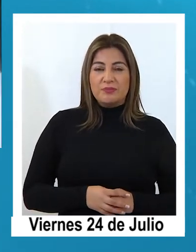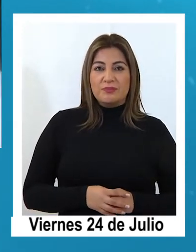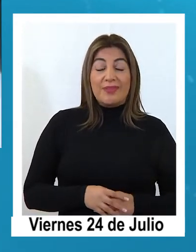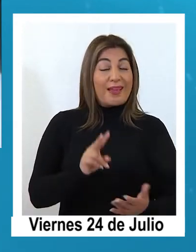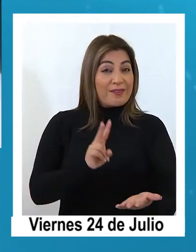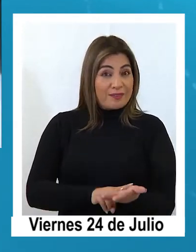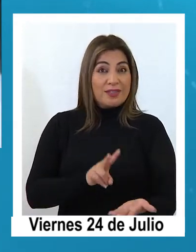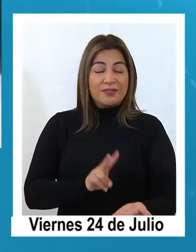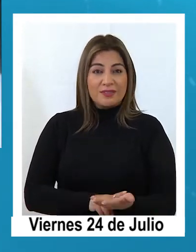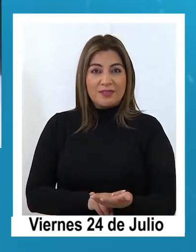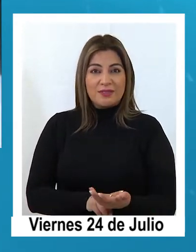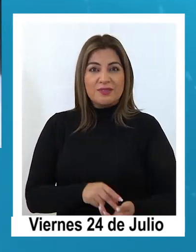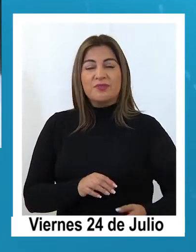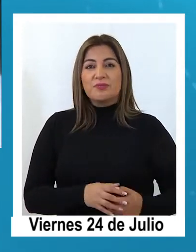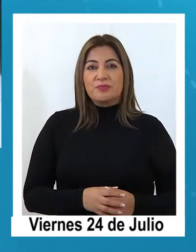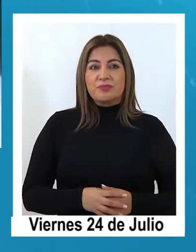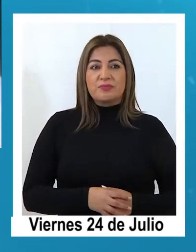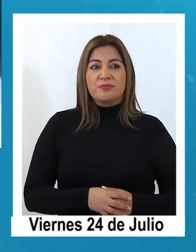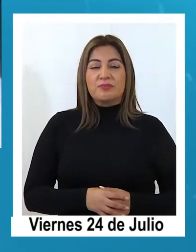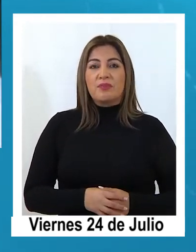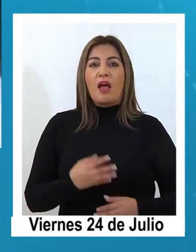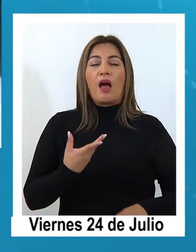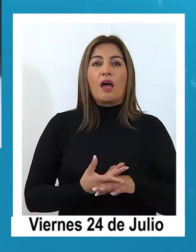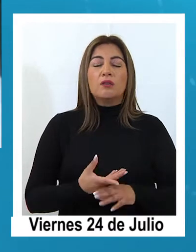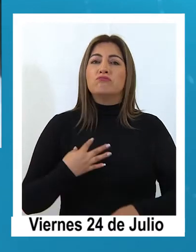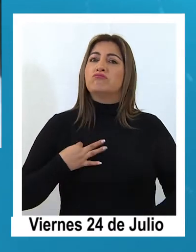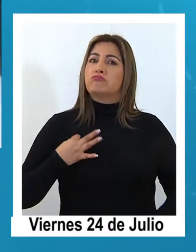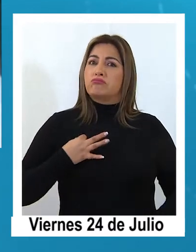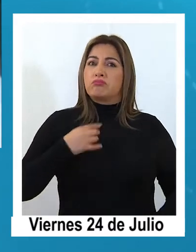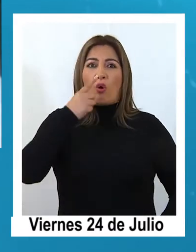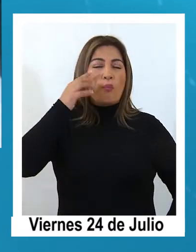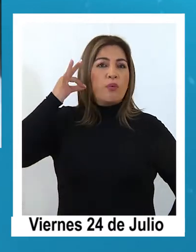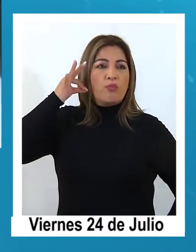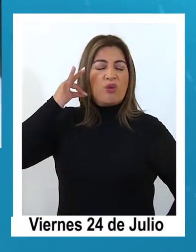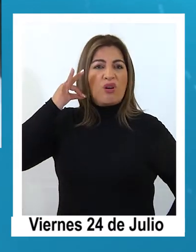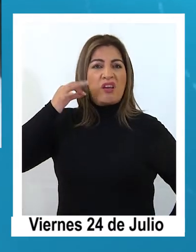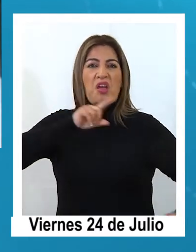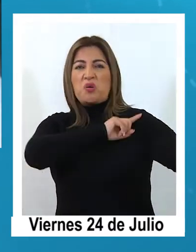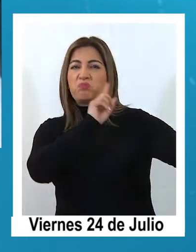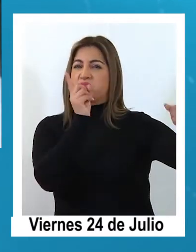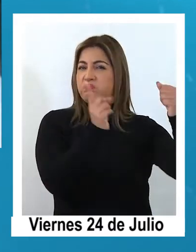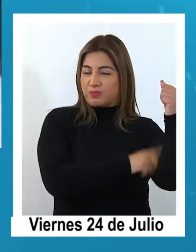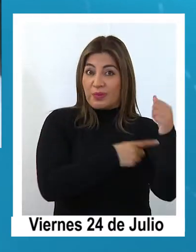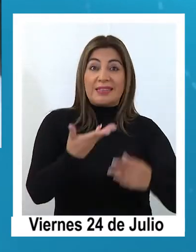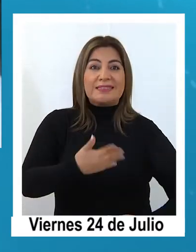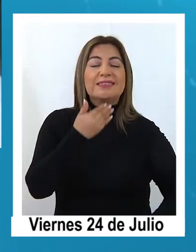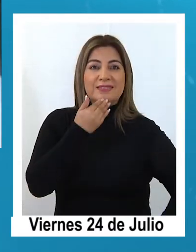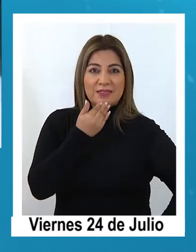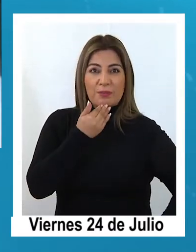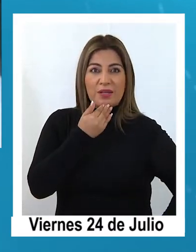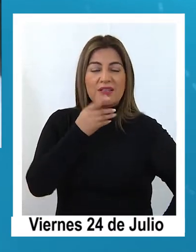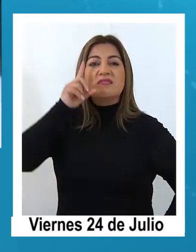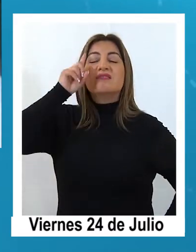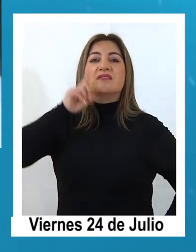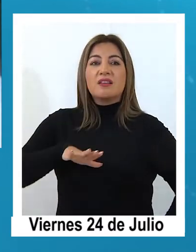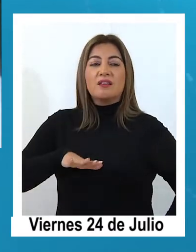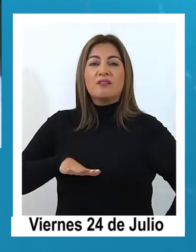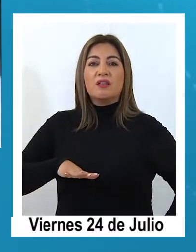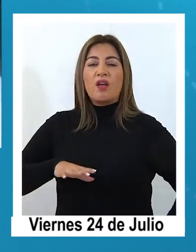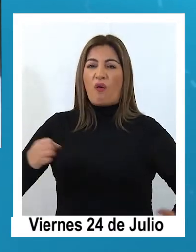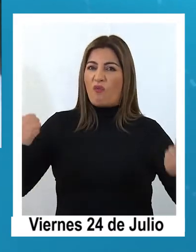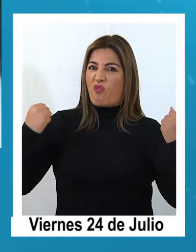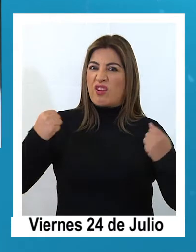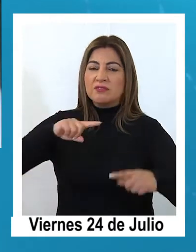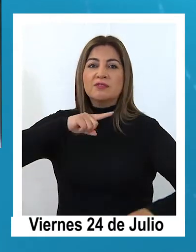Bueno, efectivamente, tenemos una ciudadanía empoderada, podríamos decir, ¿no? Y además que sabe que su fuerza